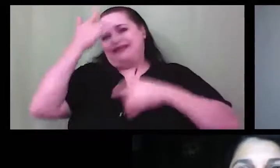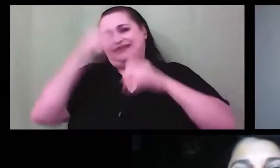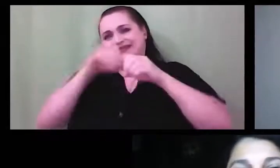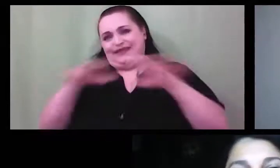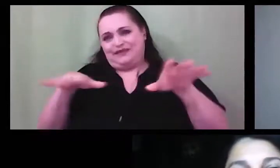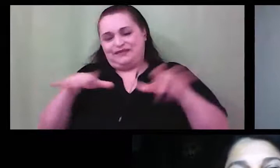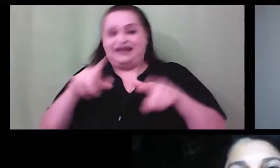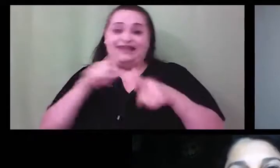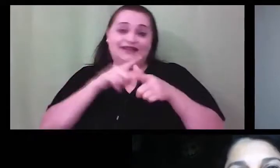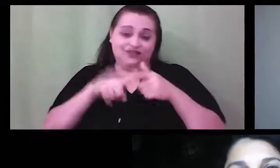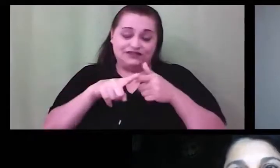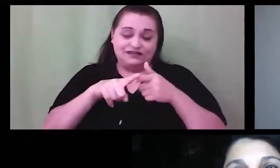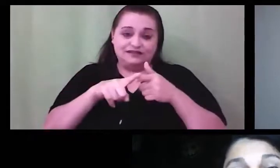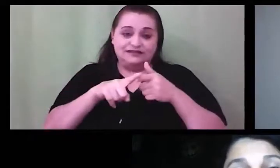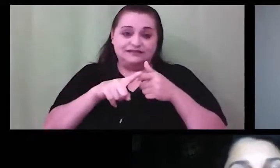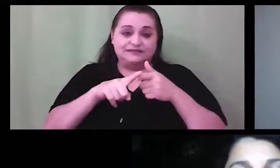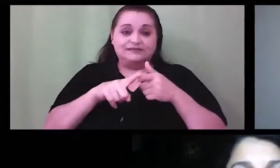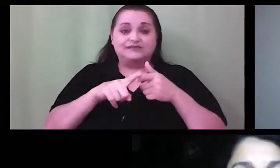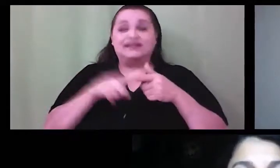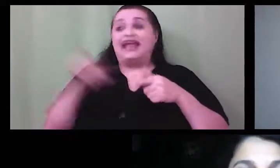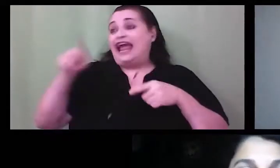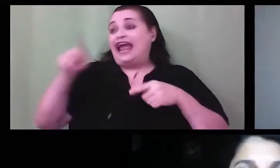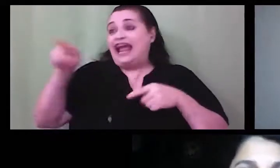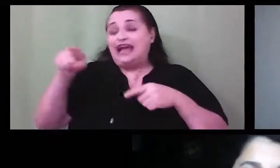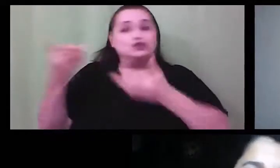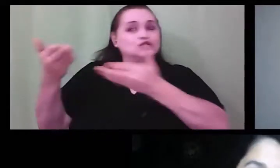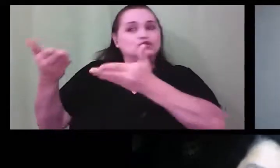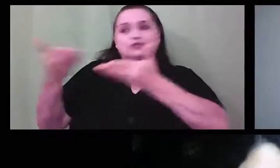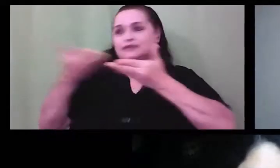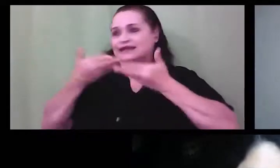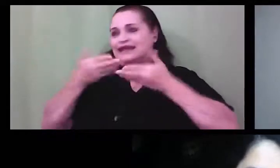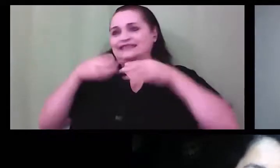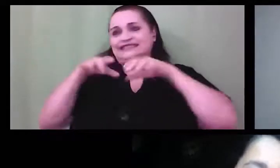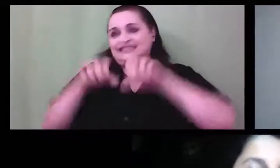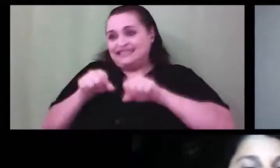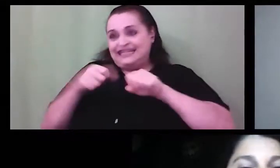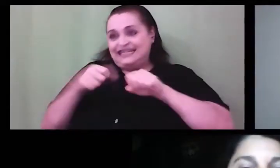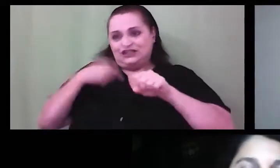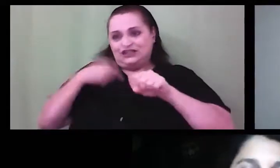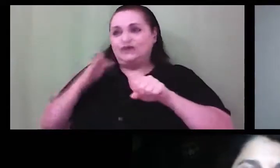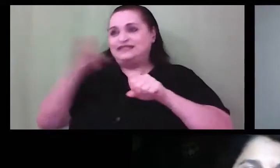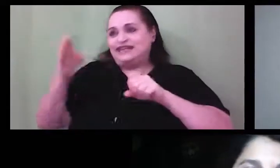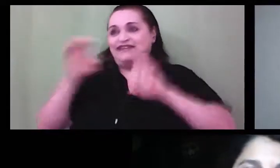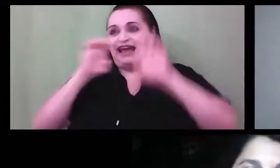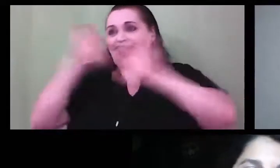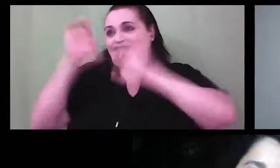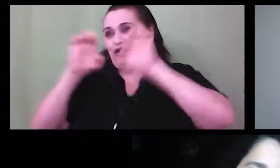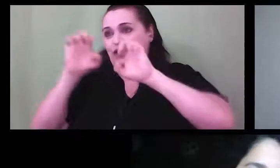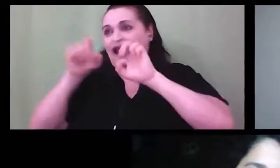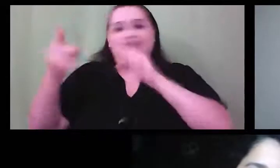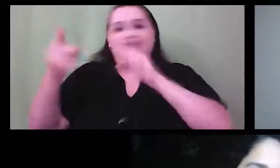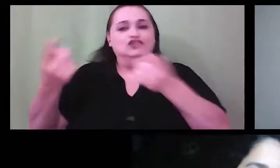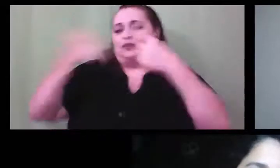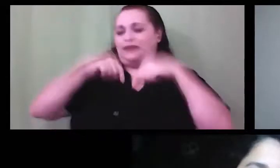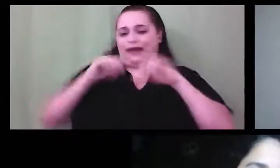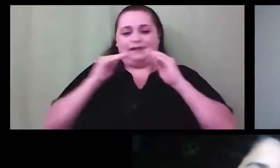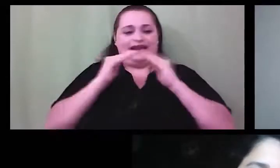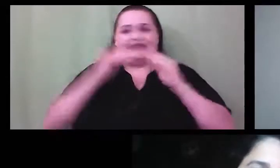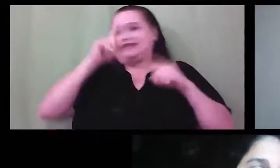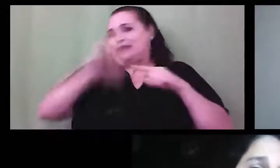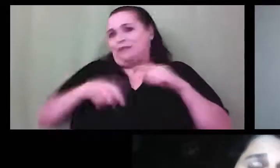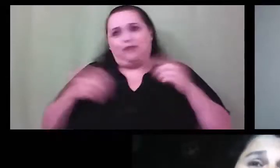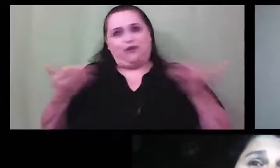Entonces, ni ellos me podían dar una cita para yo llevarlo a evaluar, ni podían venir a casa a hacerle una evaluación a